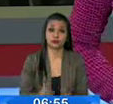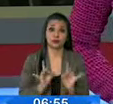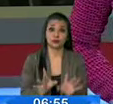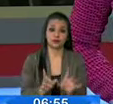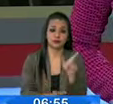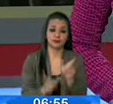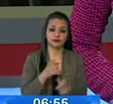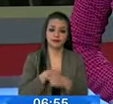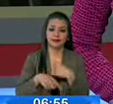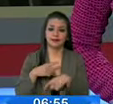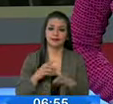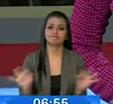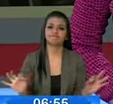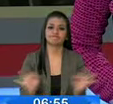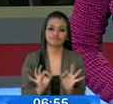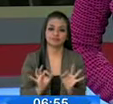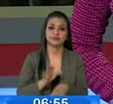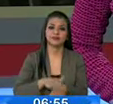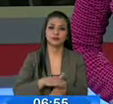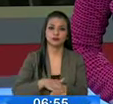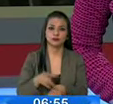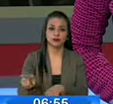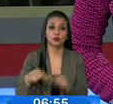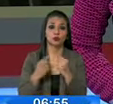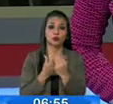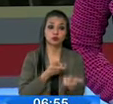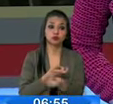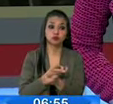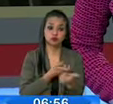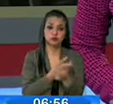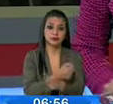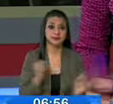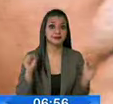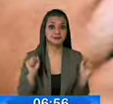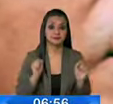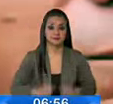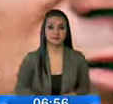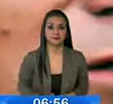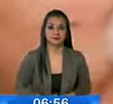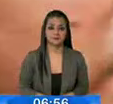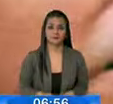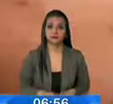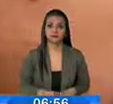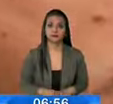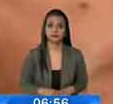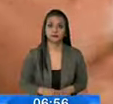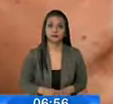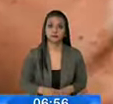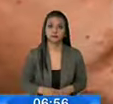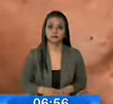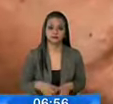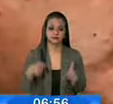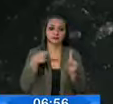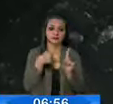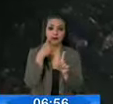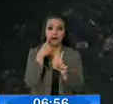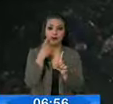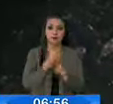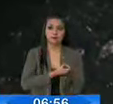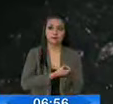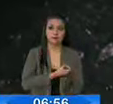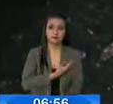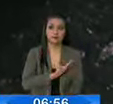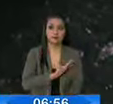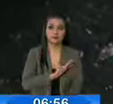registraron heridos debido a la acción inmediata de los elementos del cuerpo de bomberos. A Víctor Zambrano le volvió el alma al